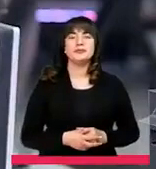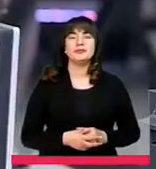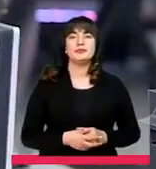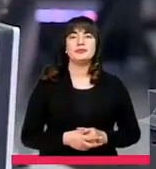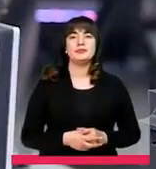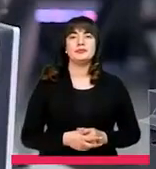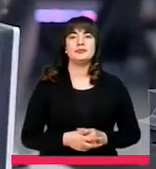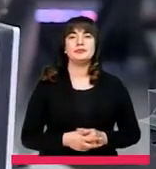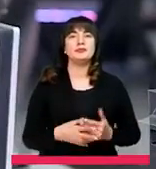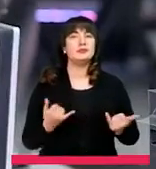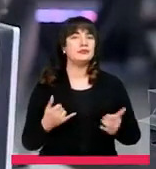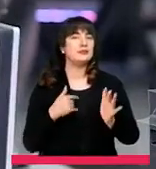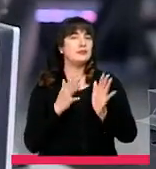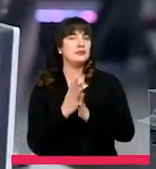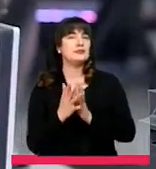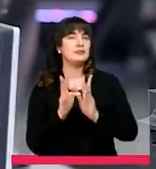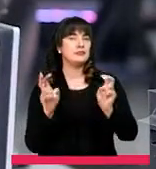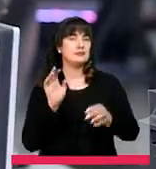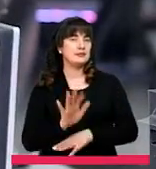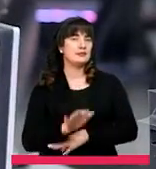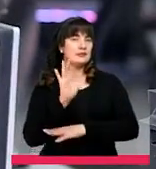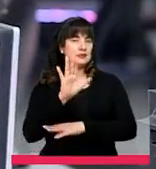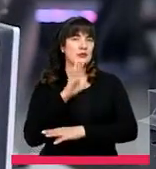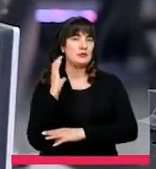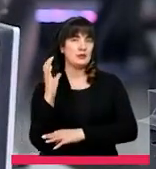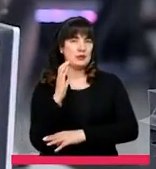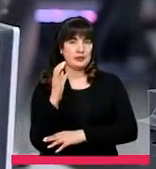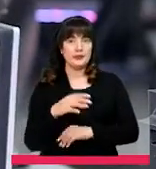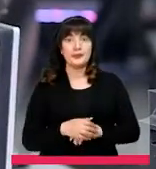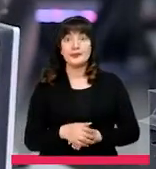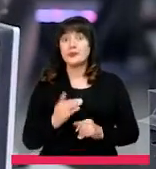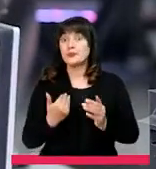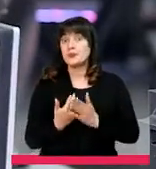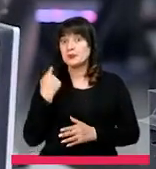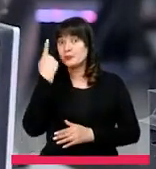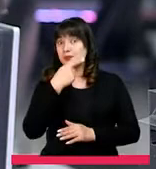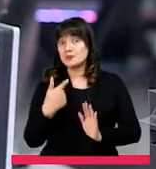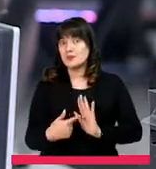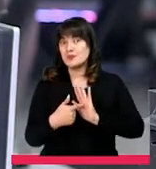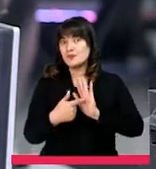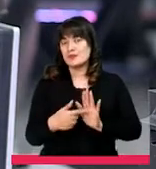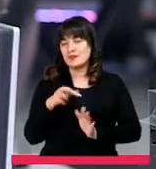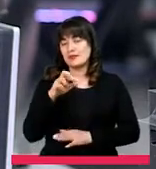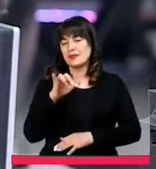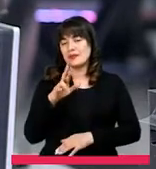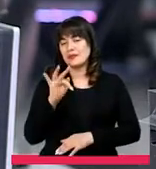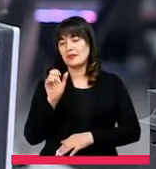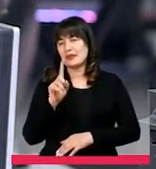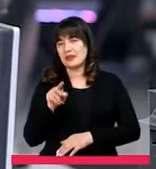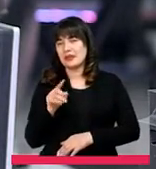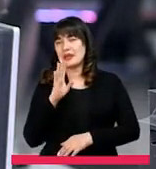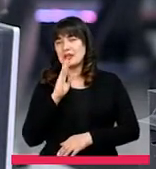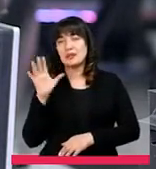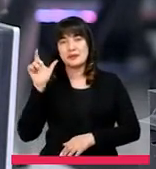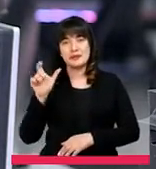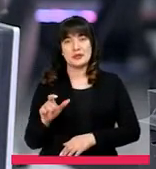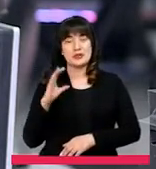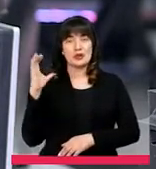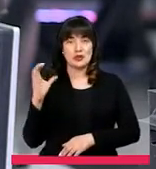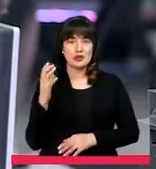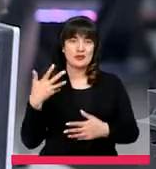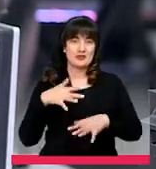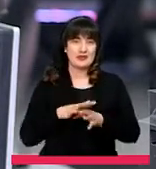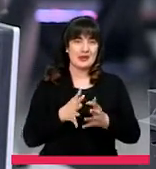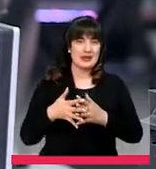Y es momento de hablar del baloncesto colombiano, porque una de las nuevas caras de Piratas para la liga profesional es el colomboamericano Pablo Cian